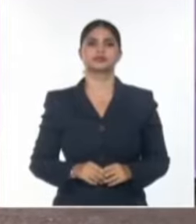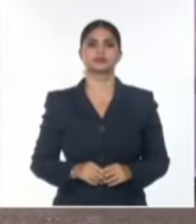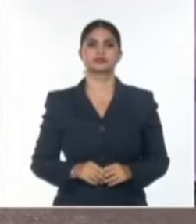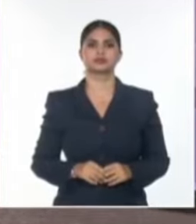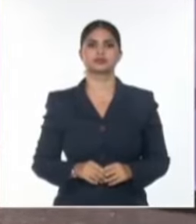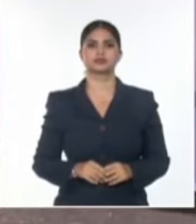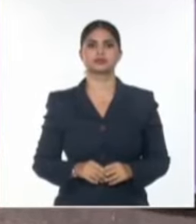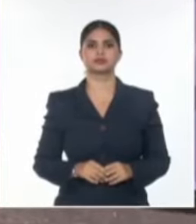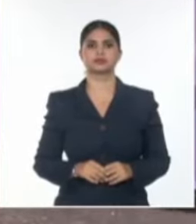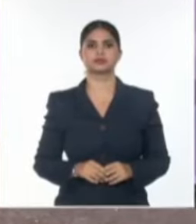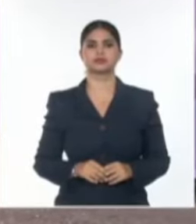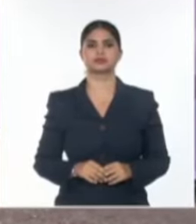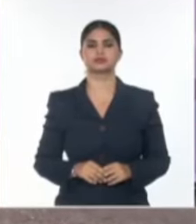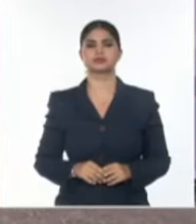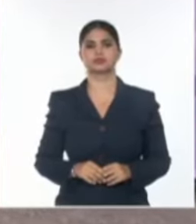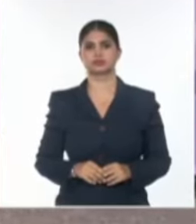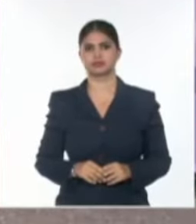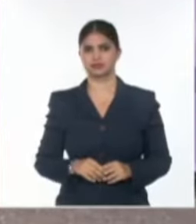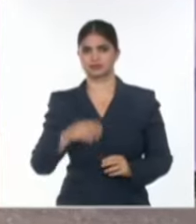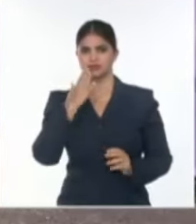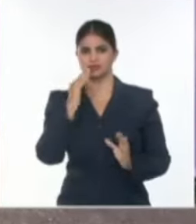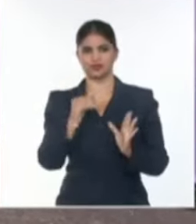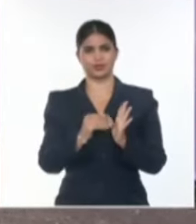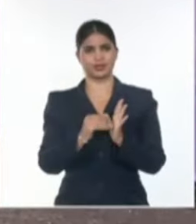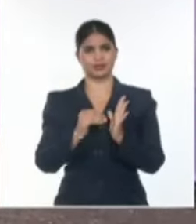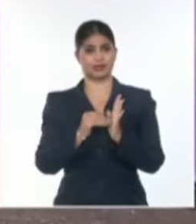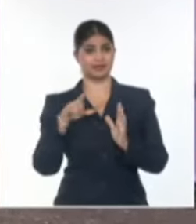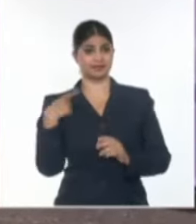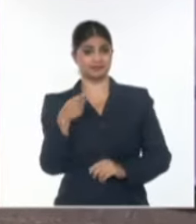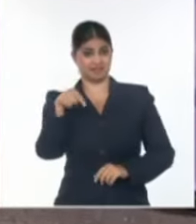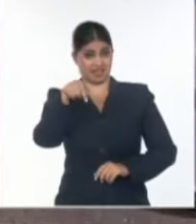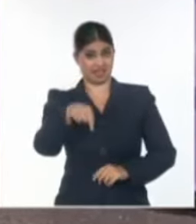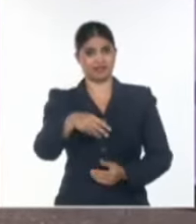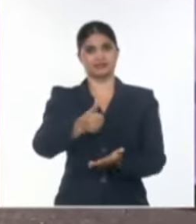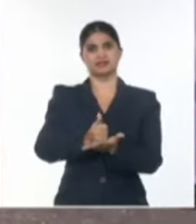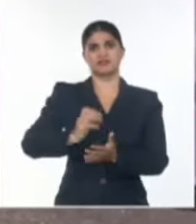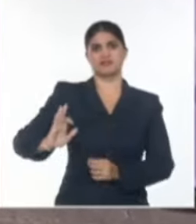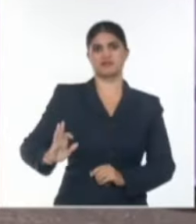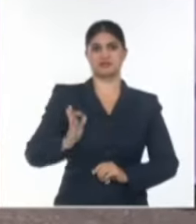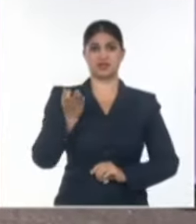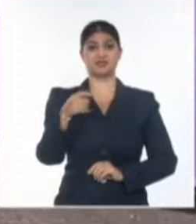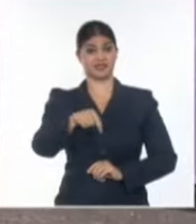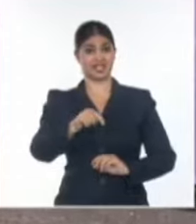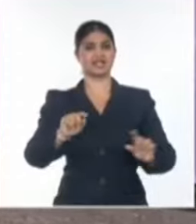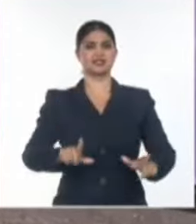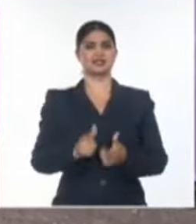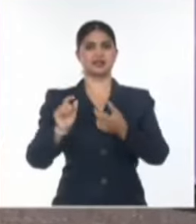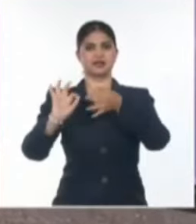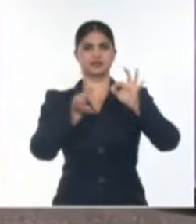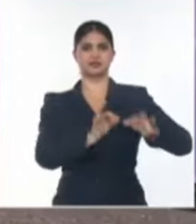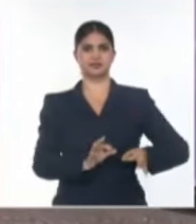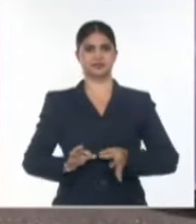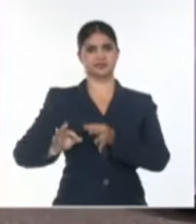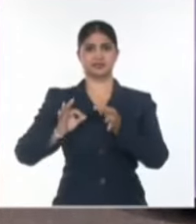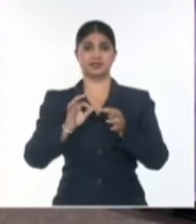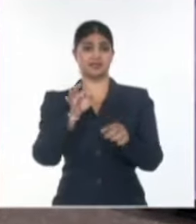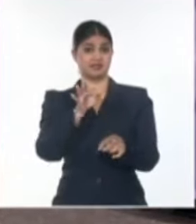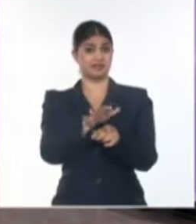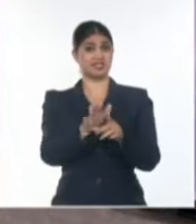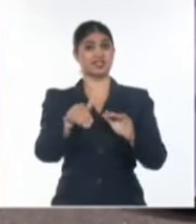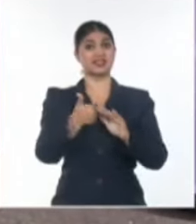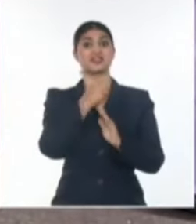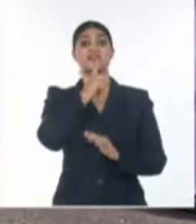Saludos amigos, aquí estamos en París, sede de la 33ª edición de los Juegos Olímpicos, que comenzarán oficialmente este